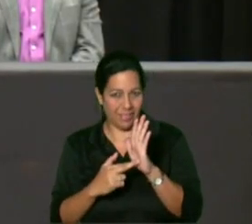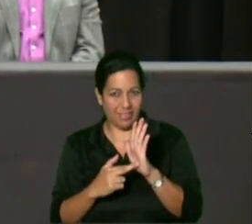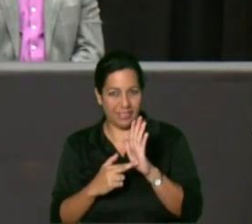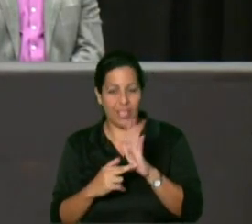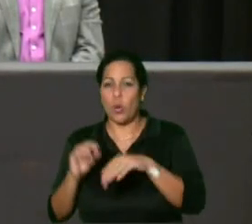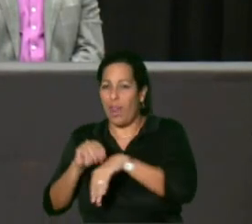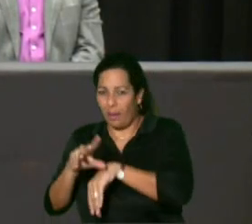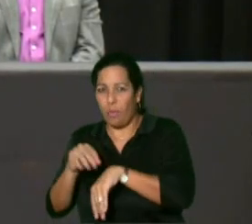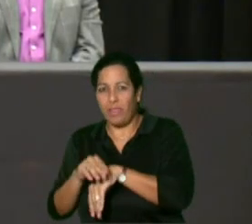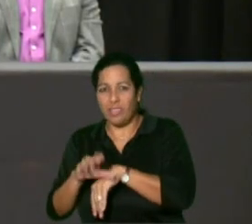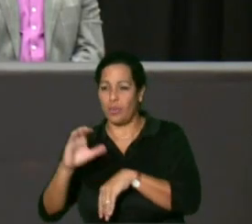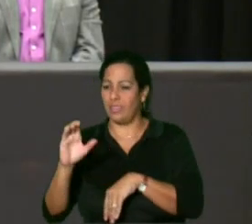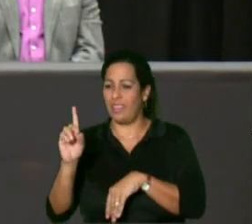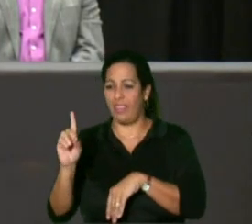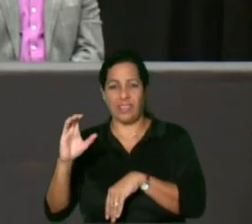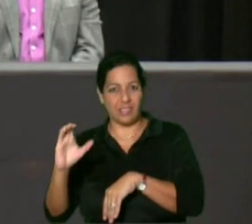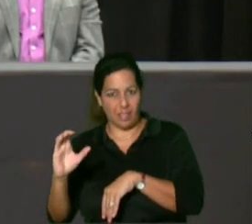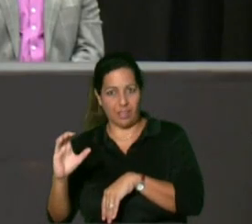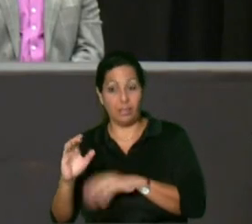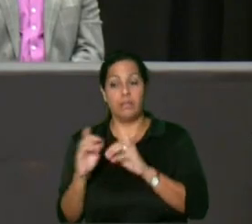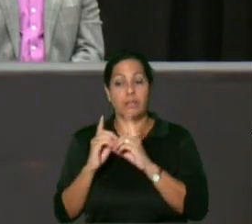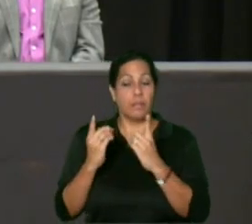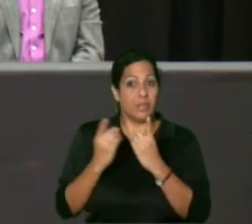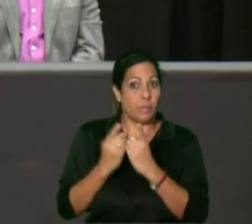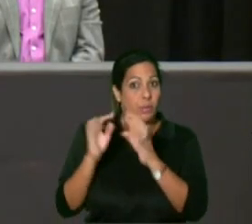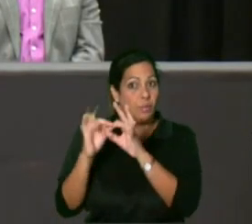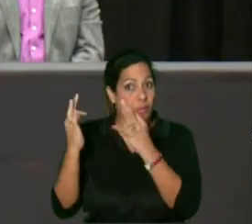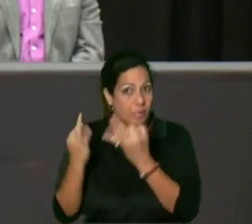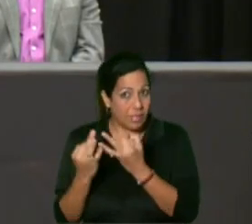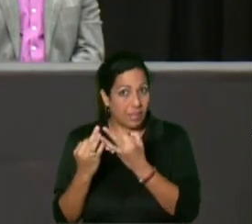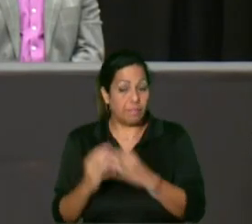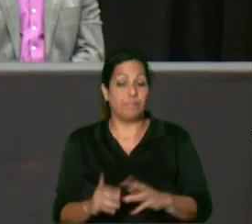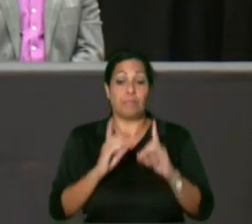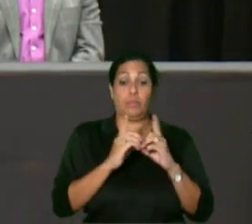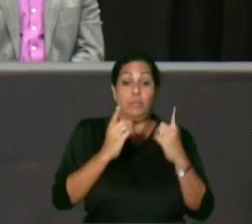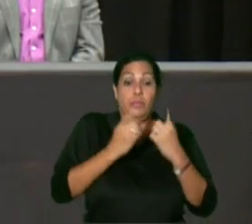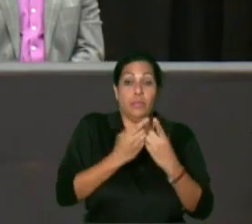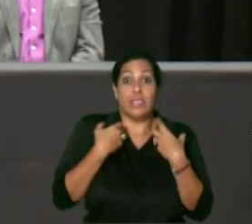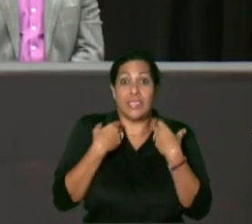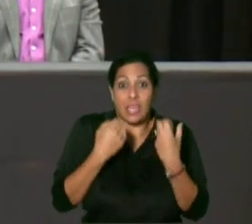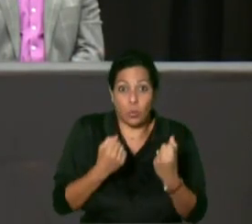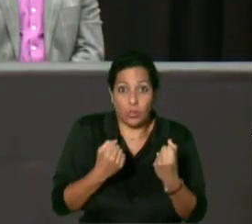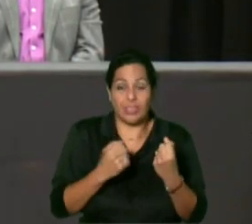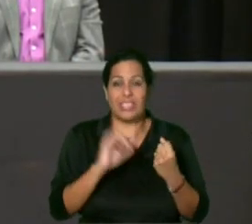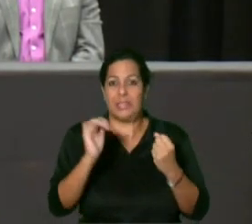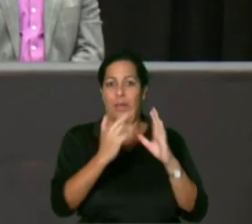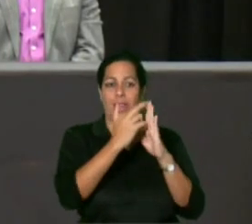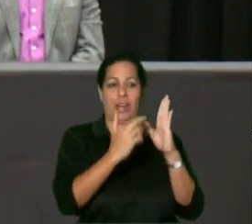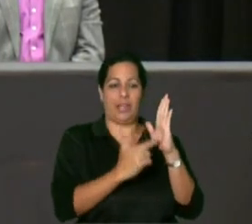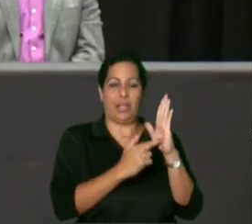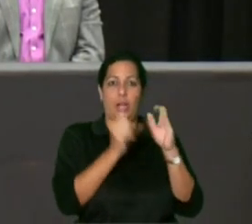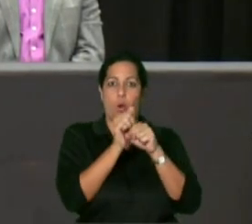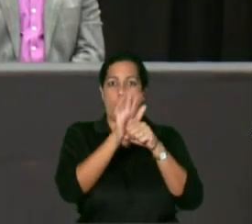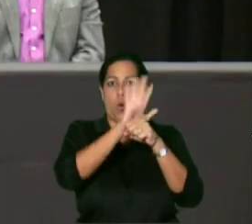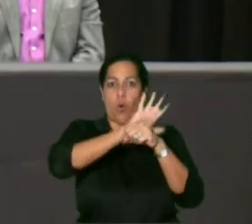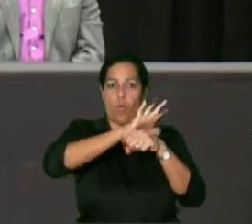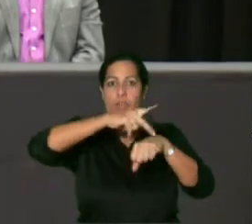cautelares y con las recomendaciones del CDC, el Departamento de la Familia, el Departamento de Salud y las normas